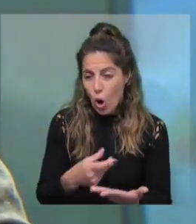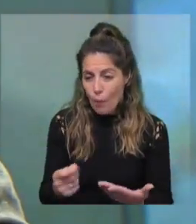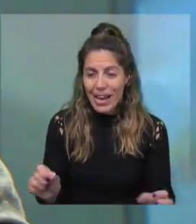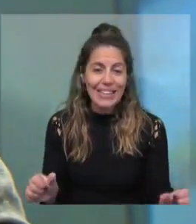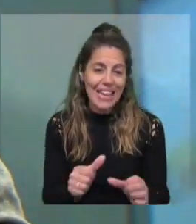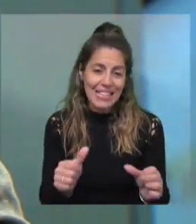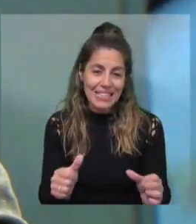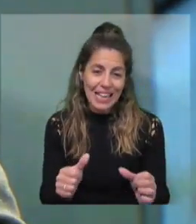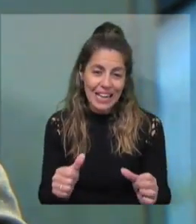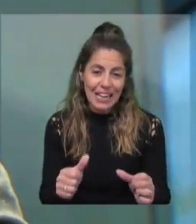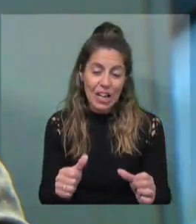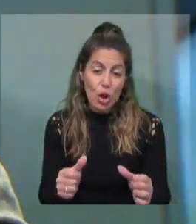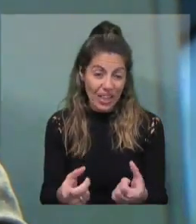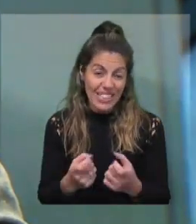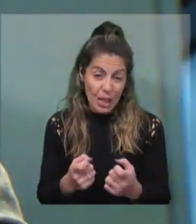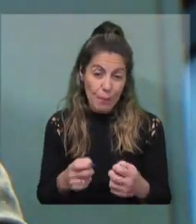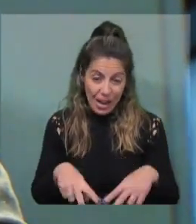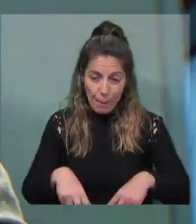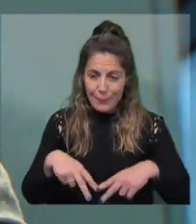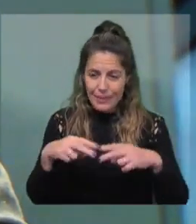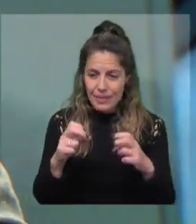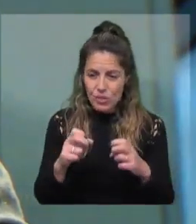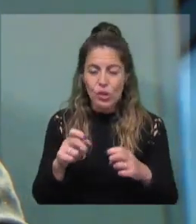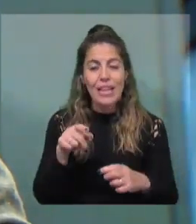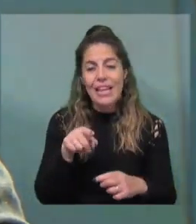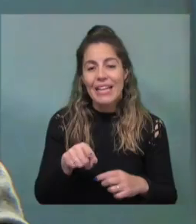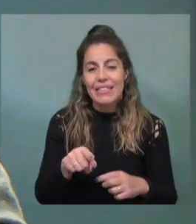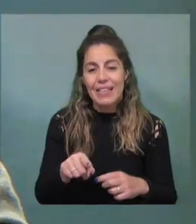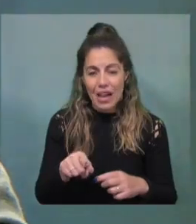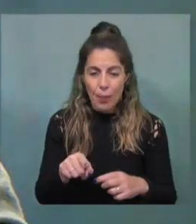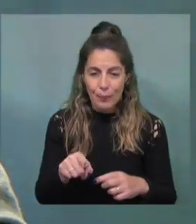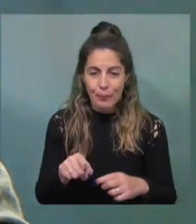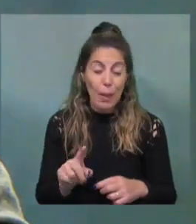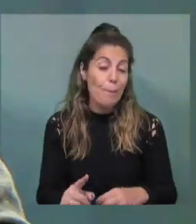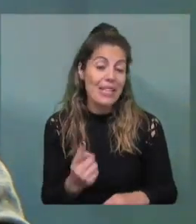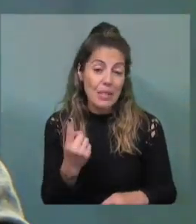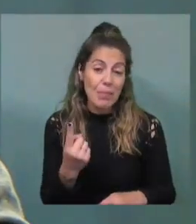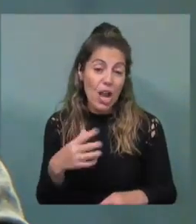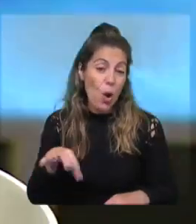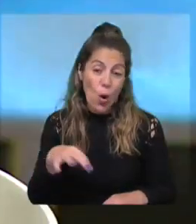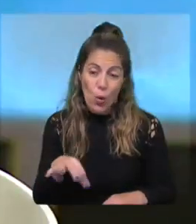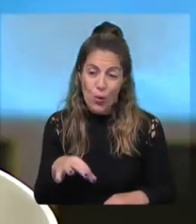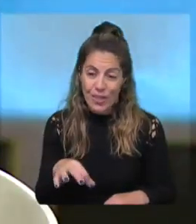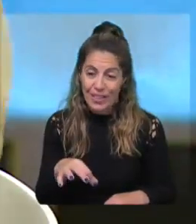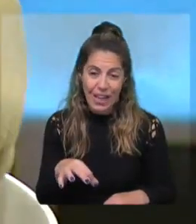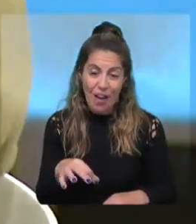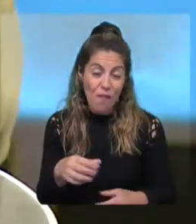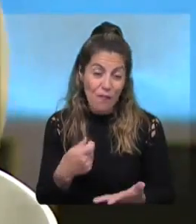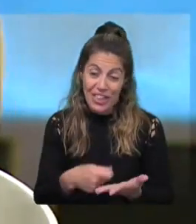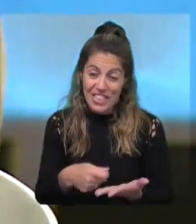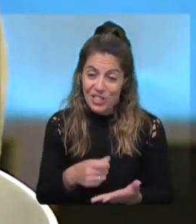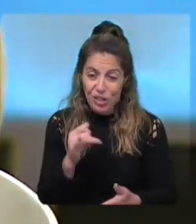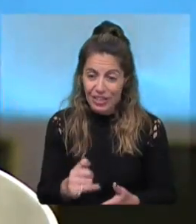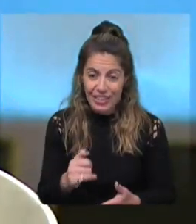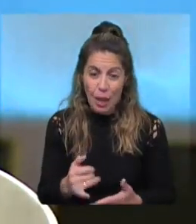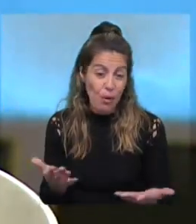todo lo que vos necesites para la investigación. Y bueno, esa fue la principal y única financiación que hemos